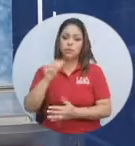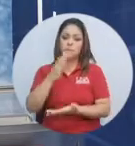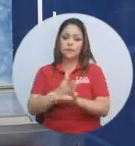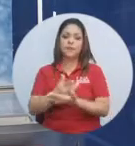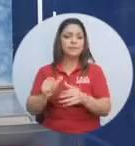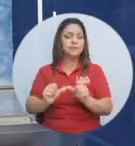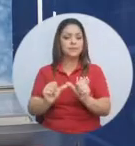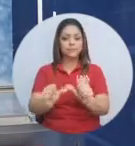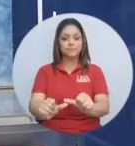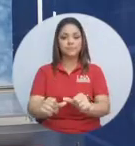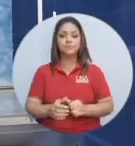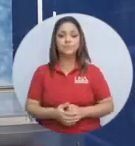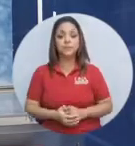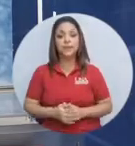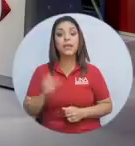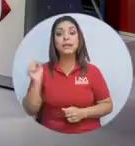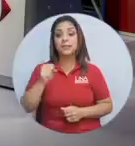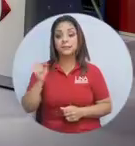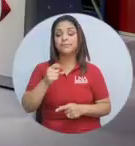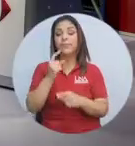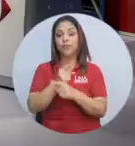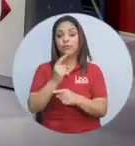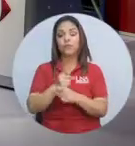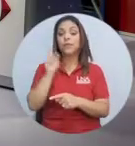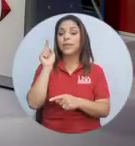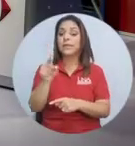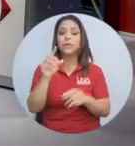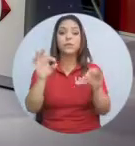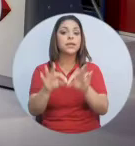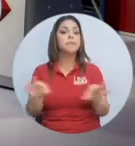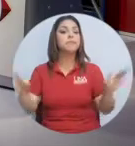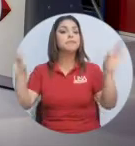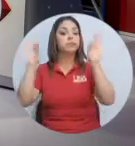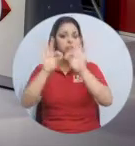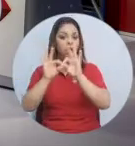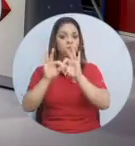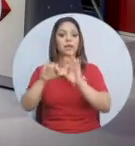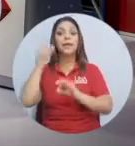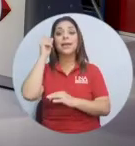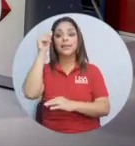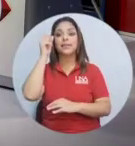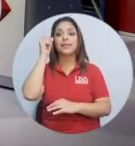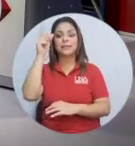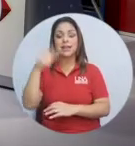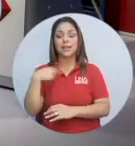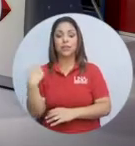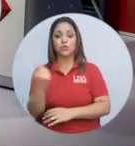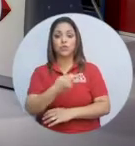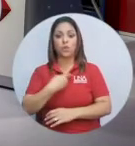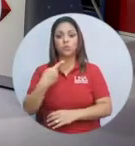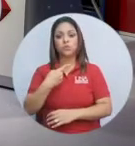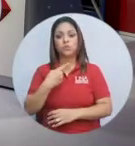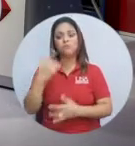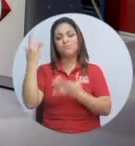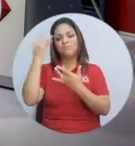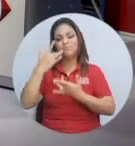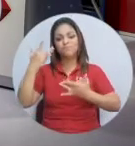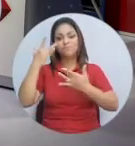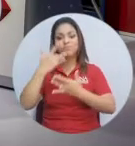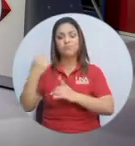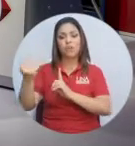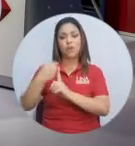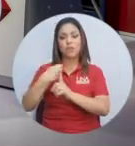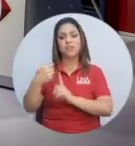parar así. Correcto. Esto también es de suma importancia. Entender que somos víctimas de una violencia no nos hace